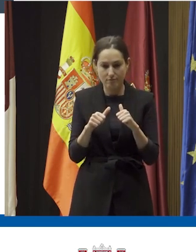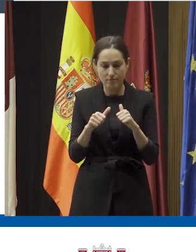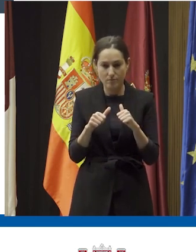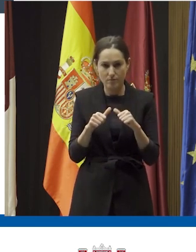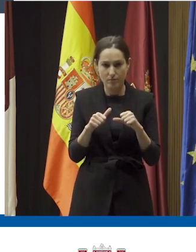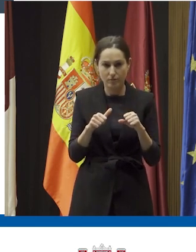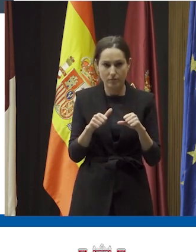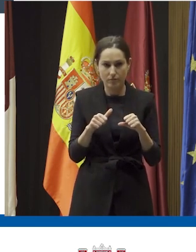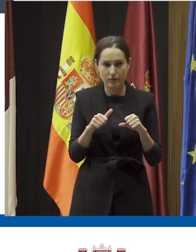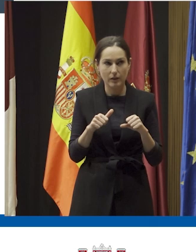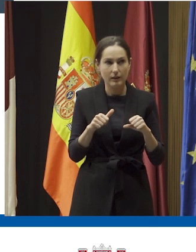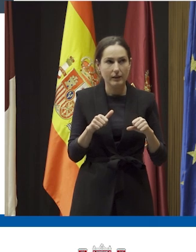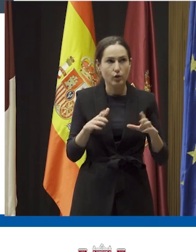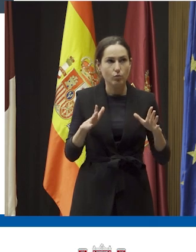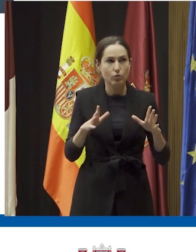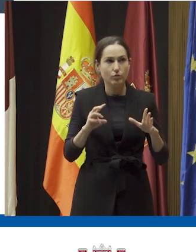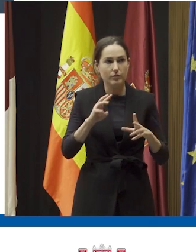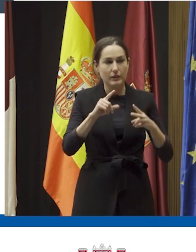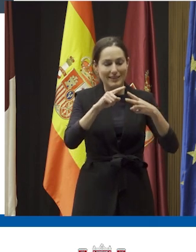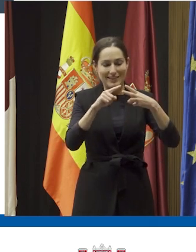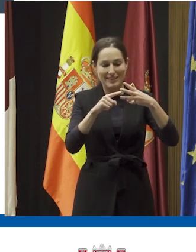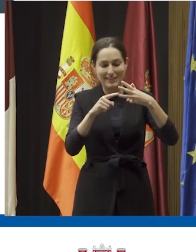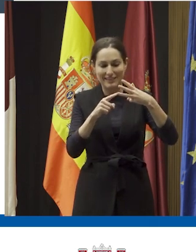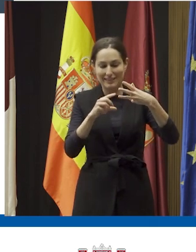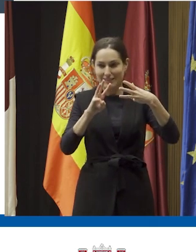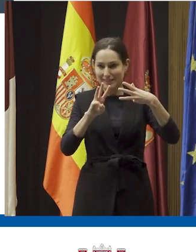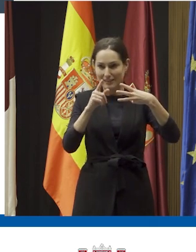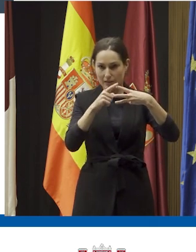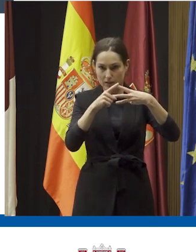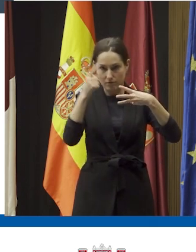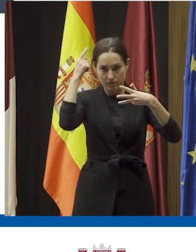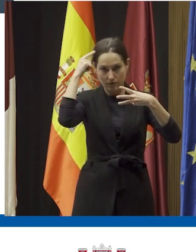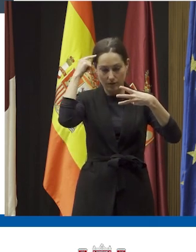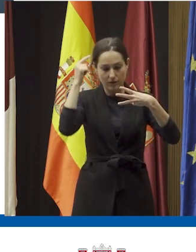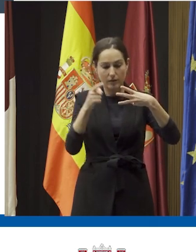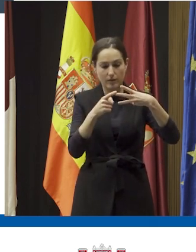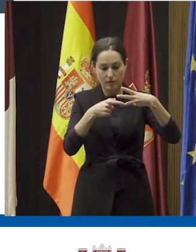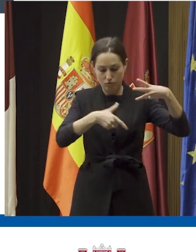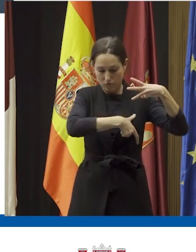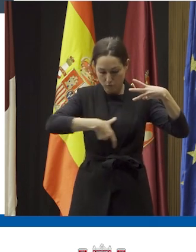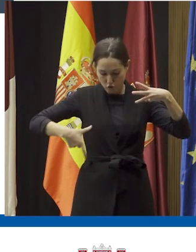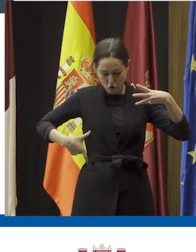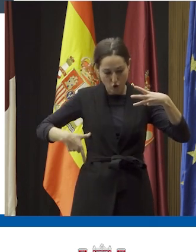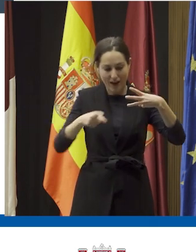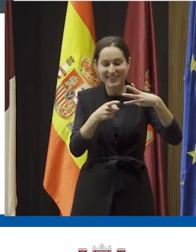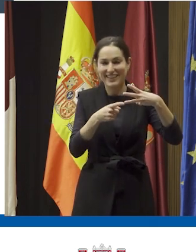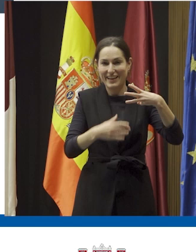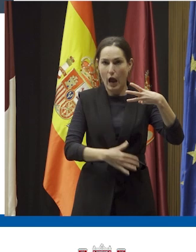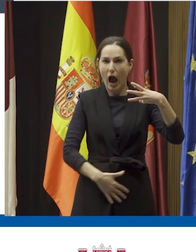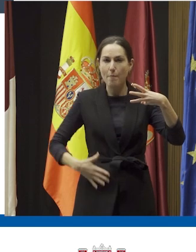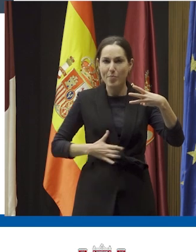martes que conquistar. 3. La cavidad craneal, la cavidad torácica y la cavidad